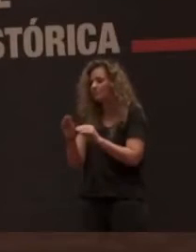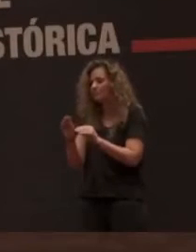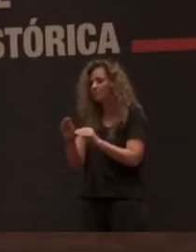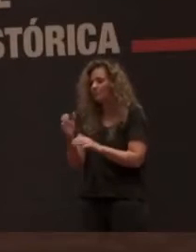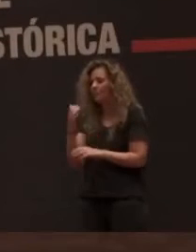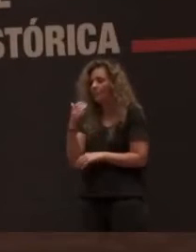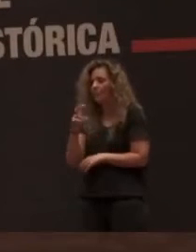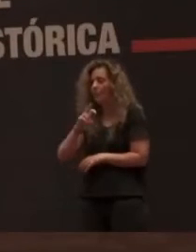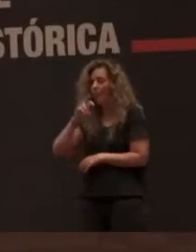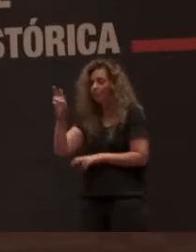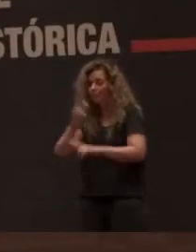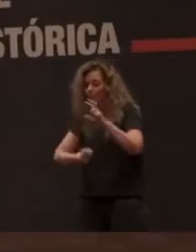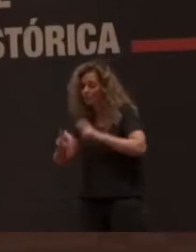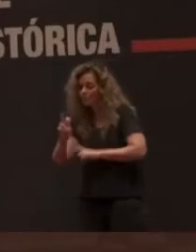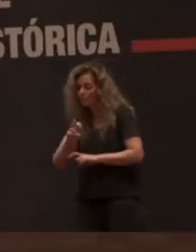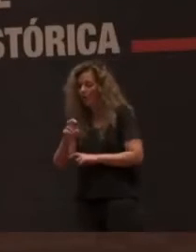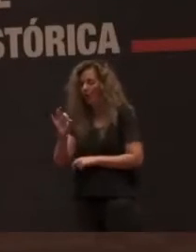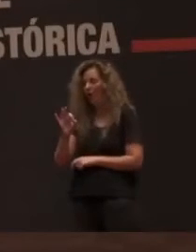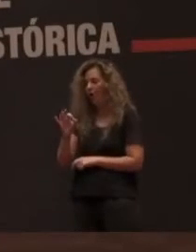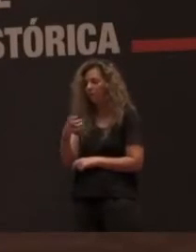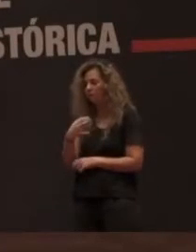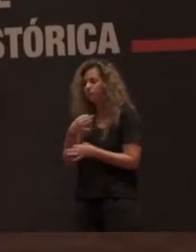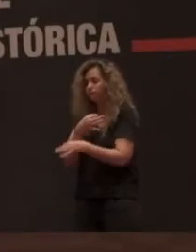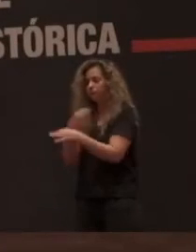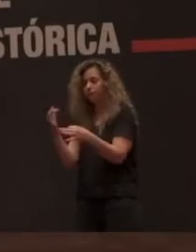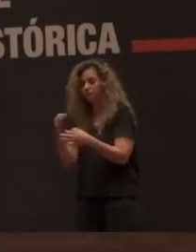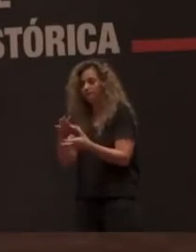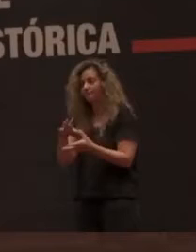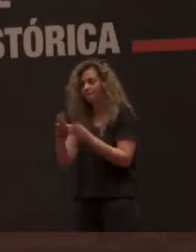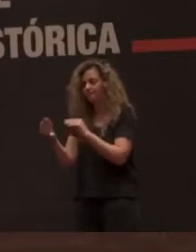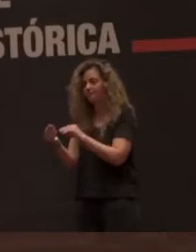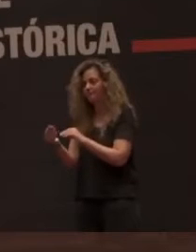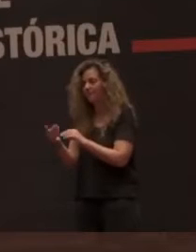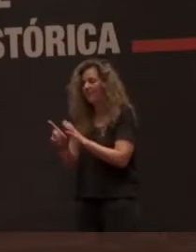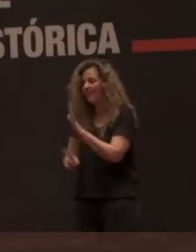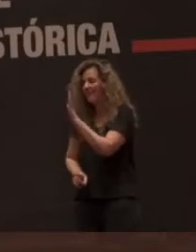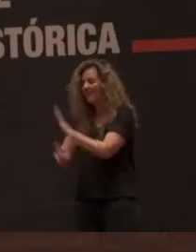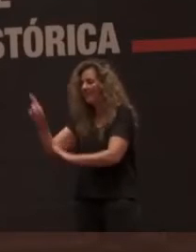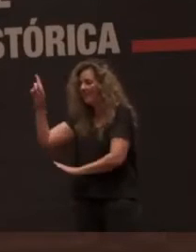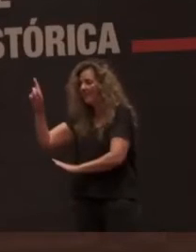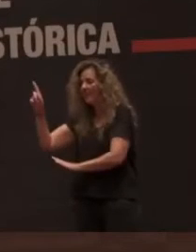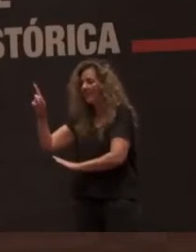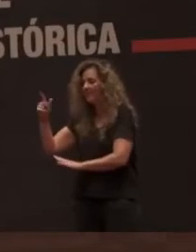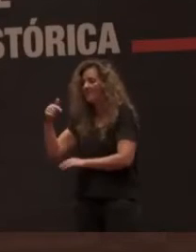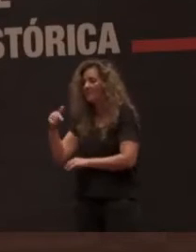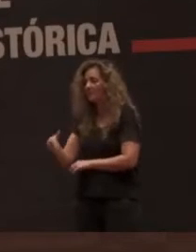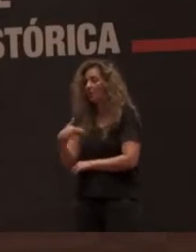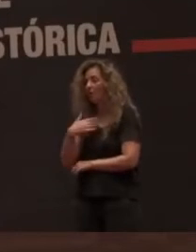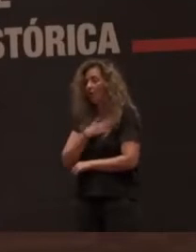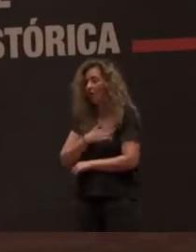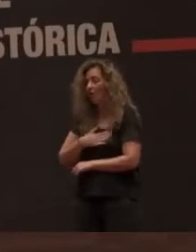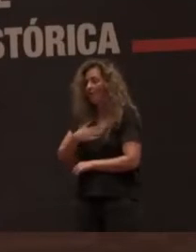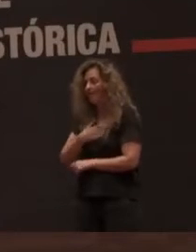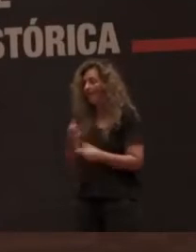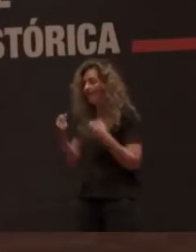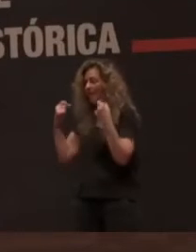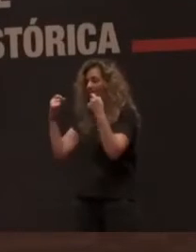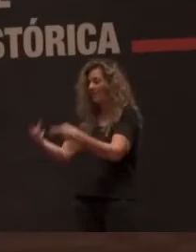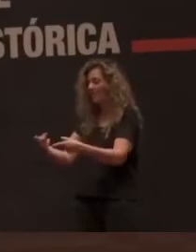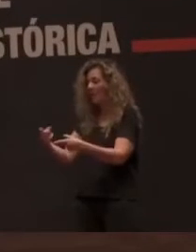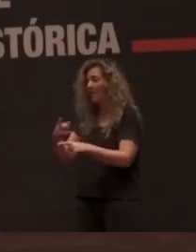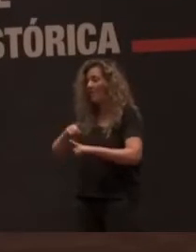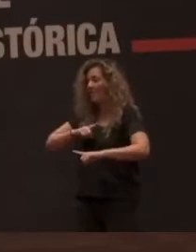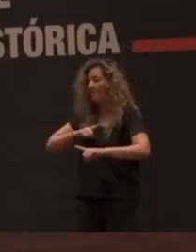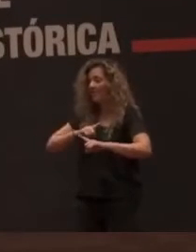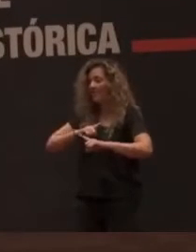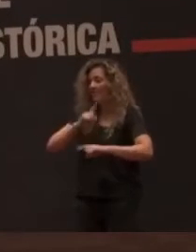claramente buscados, en otros simplemente fue un efecto tal. El fallo de desenvolvimiento de visiones contrafrentes, por una banda con